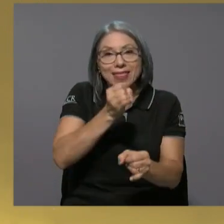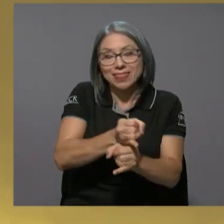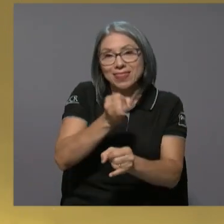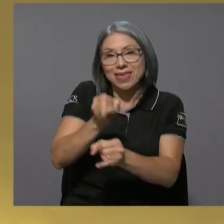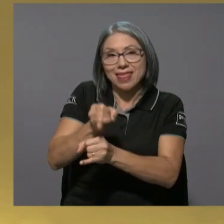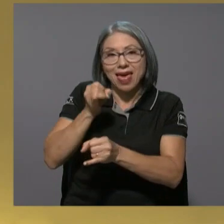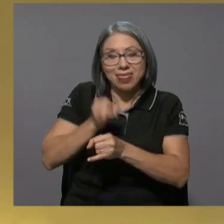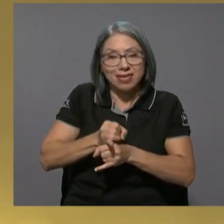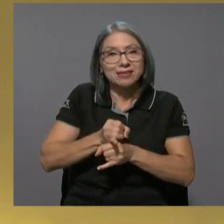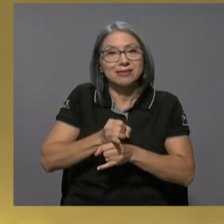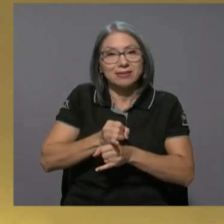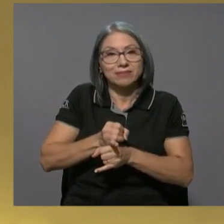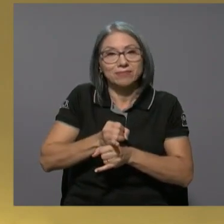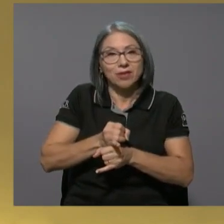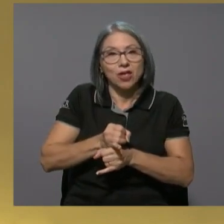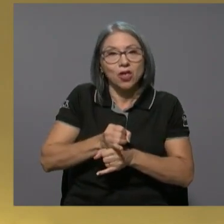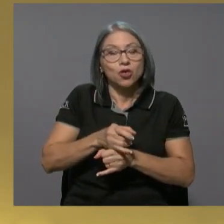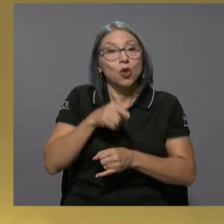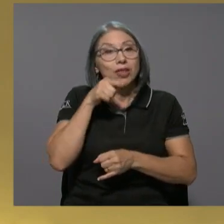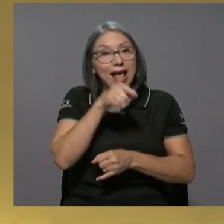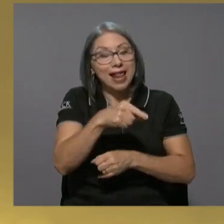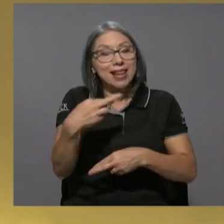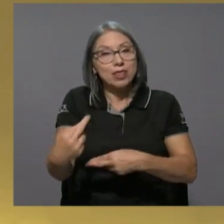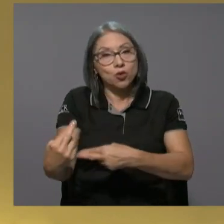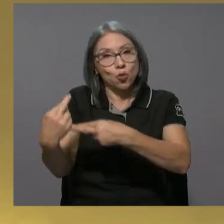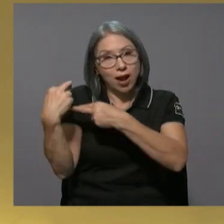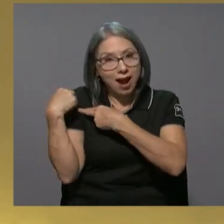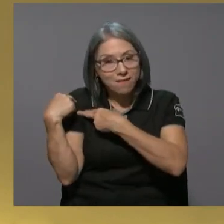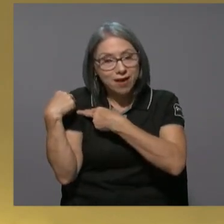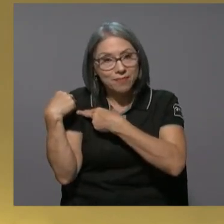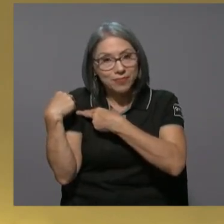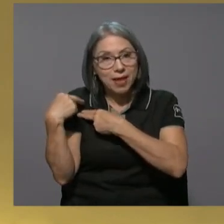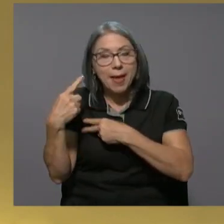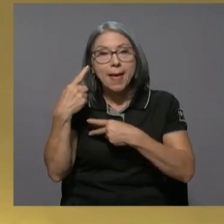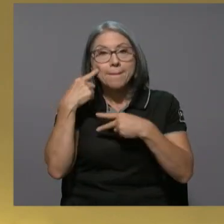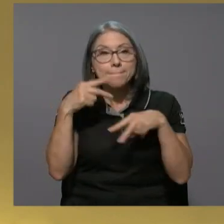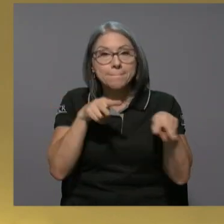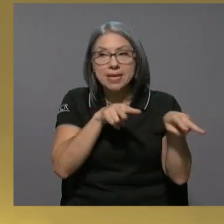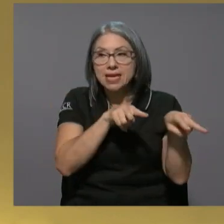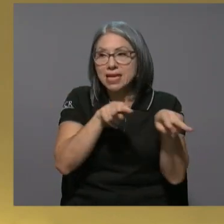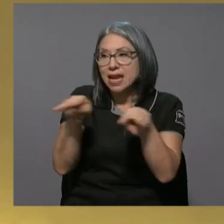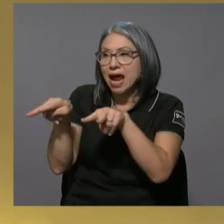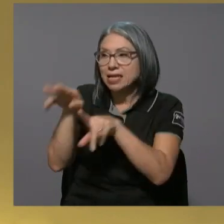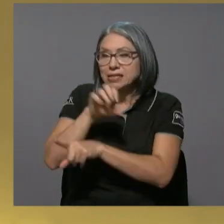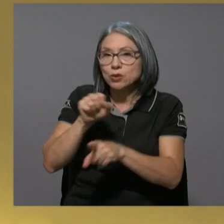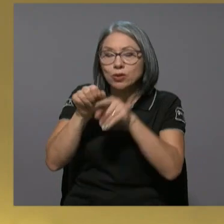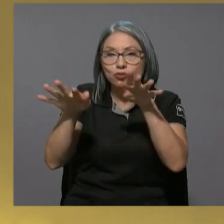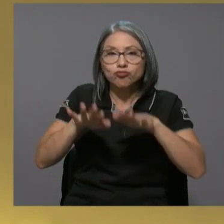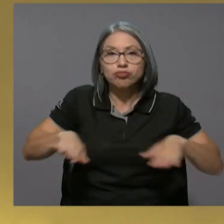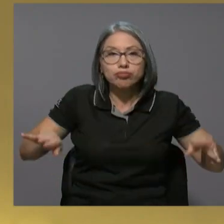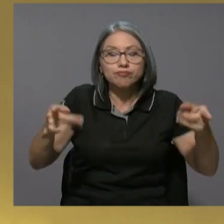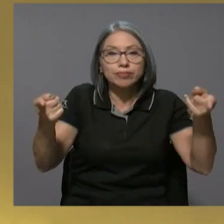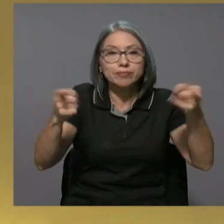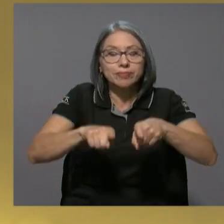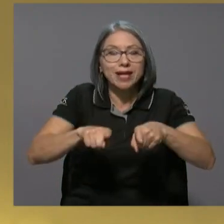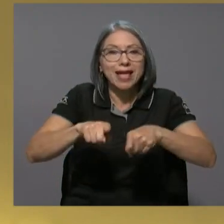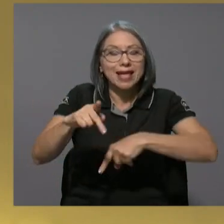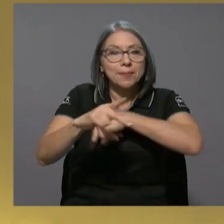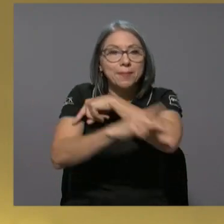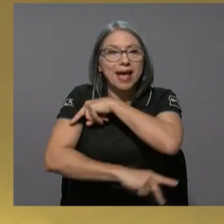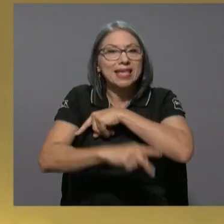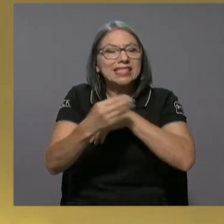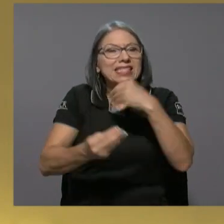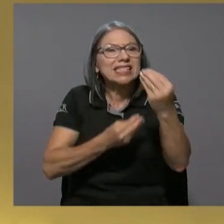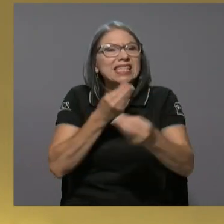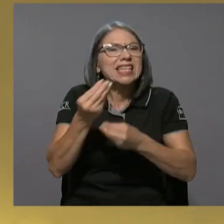entidades donde le tocaba mirar el entorno del país y las cosas para qué lado iban. Por